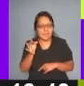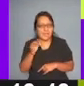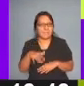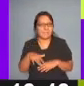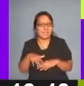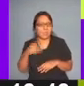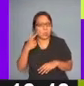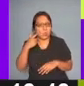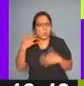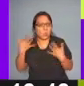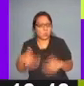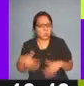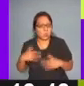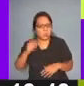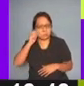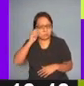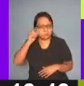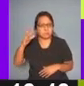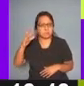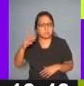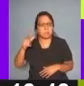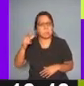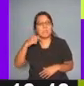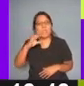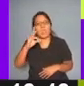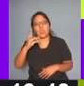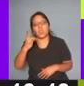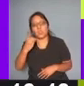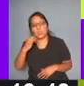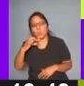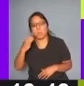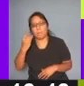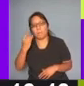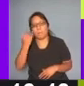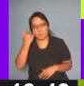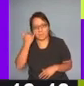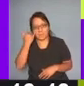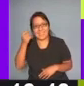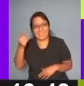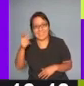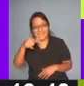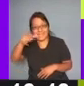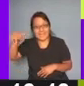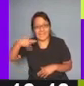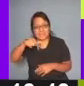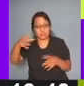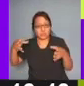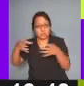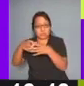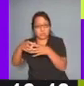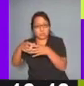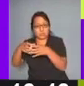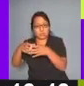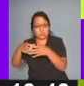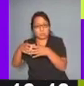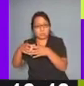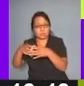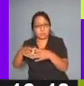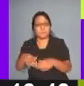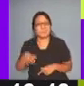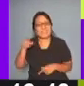corresponde a la ciudad de Buenos Aires, que es la doctora Dupuy. Ellos son parte de un grupo